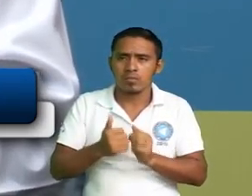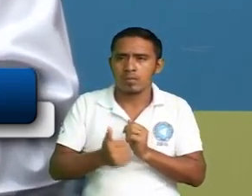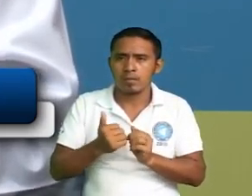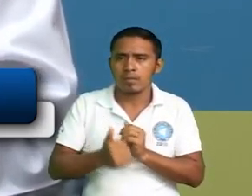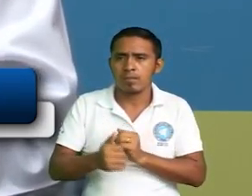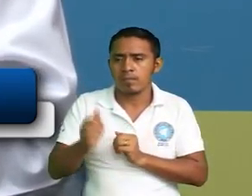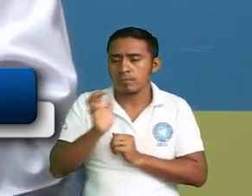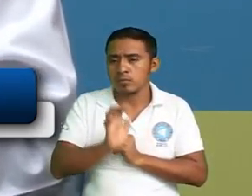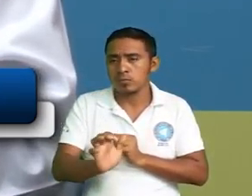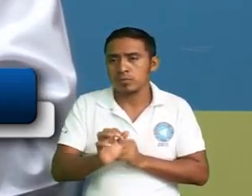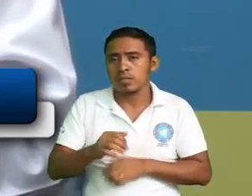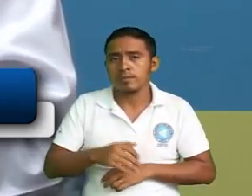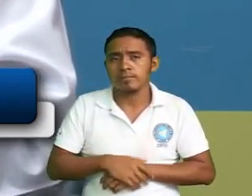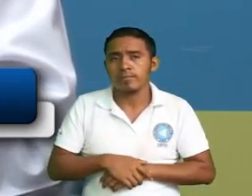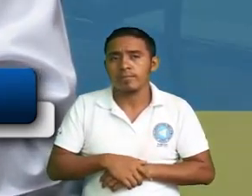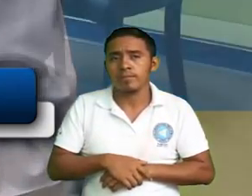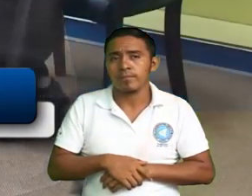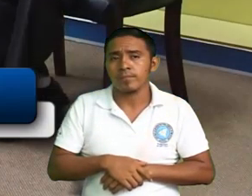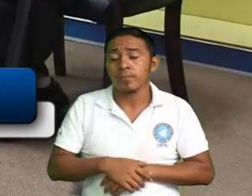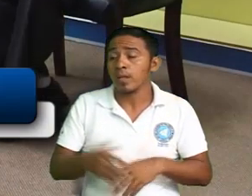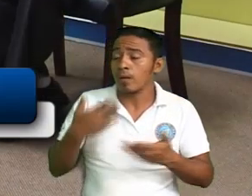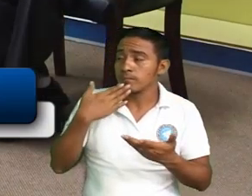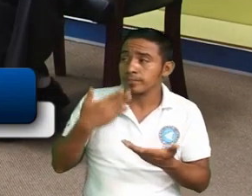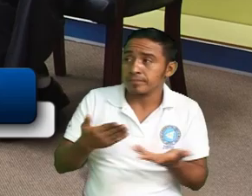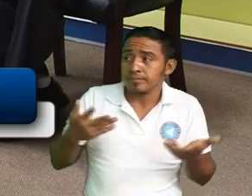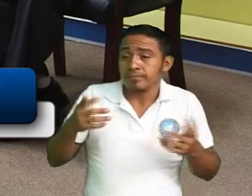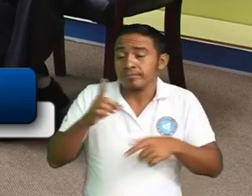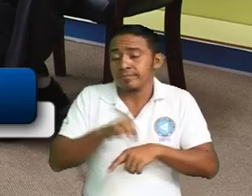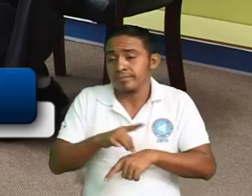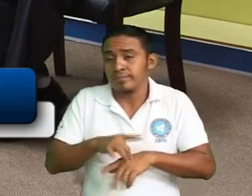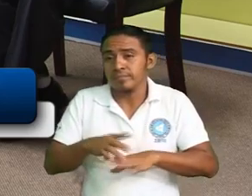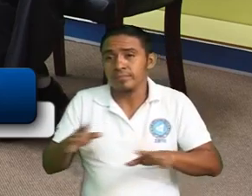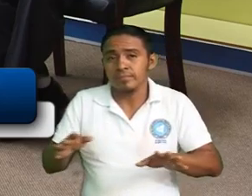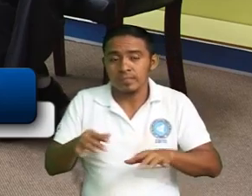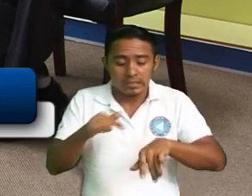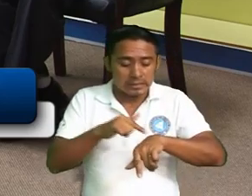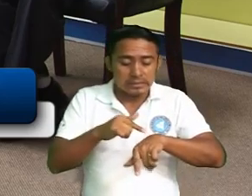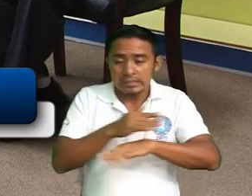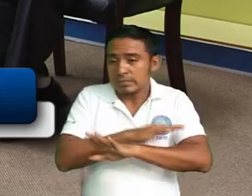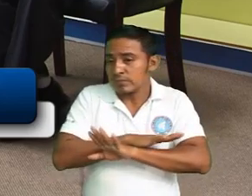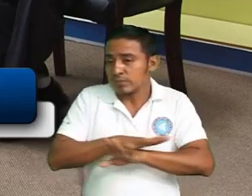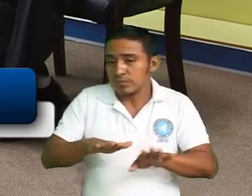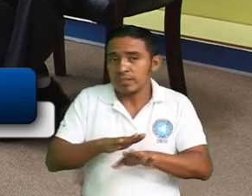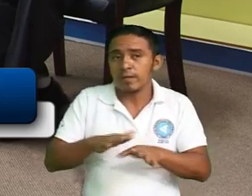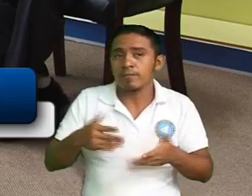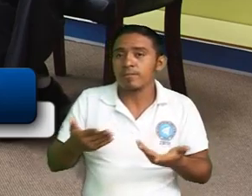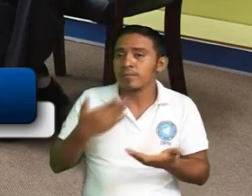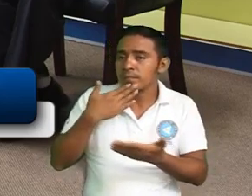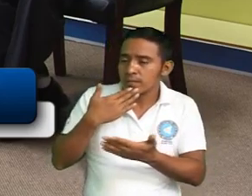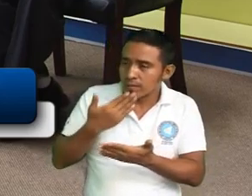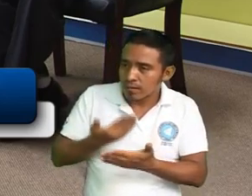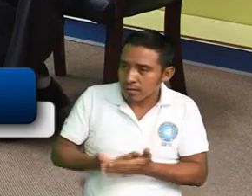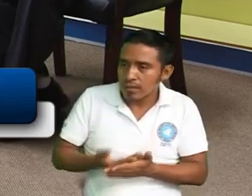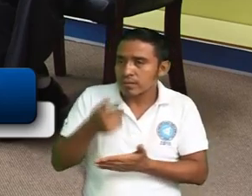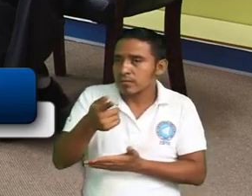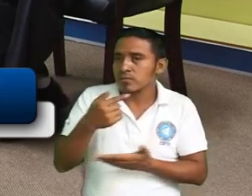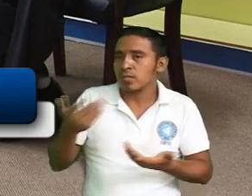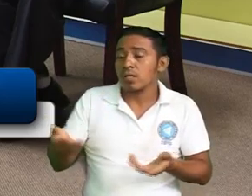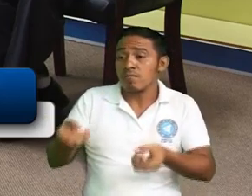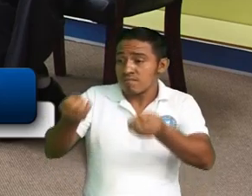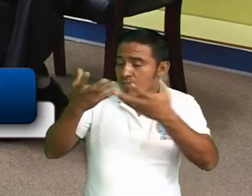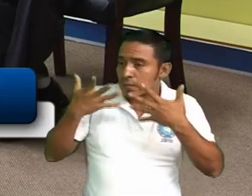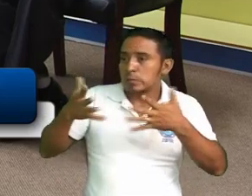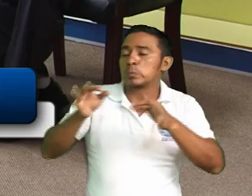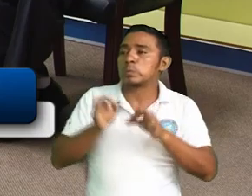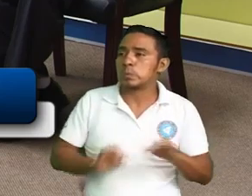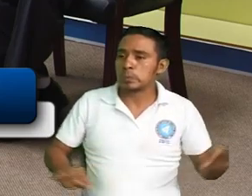ejemplo, en los niños. Okay, doctor. Sí. Bueno, doctor, ya casi terminamos nuestro tiempo. Le agradecemos por su valiosa